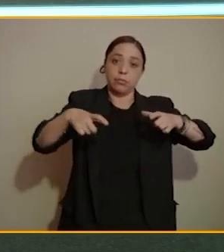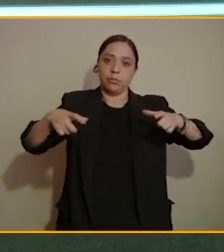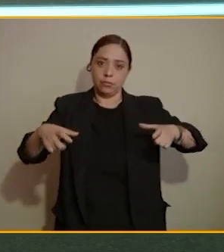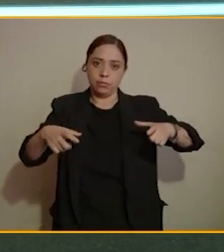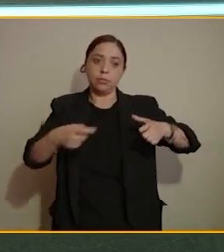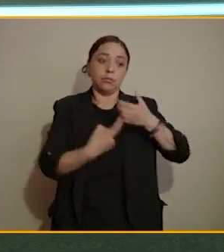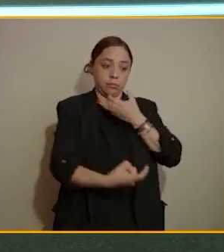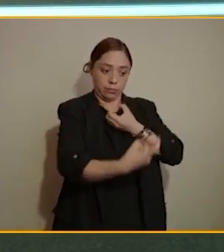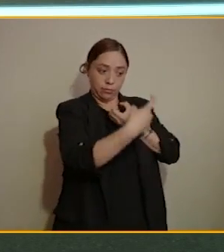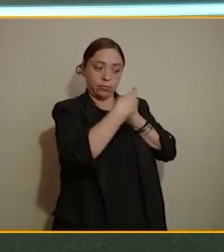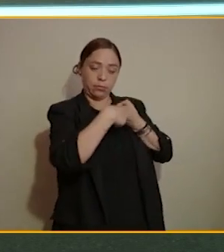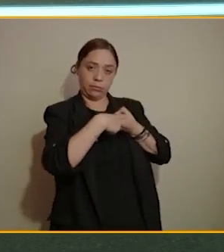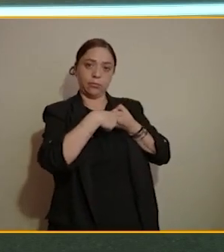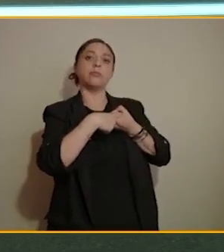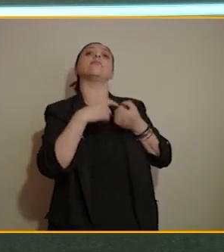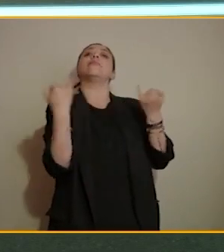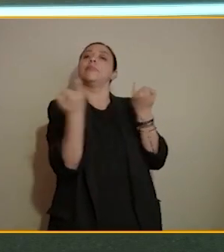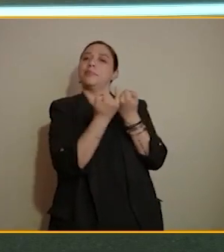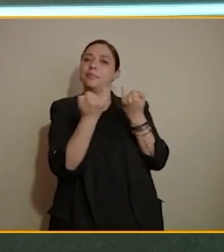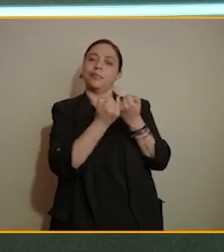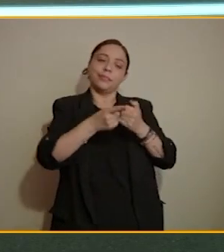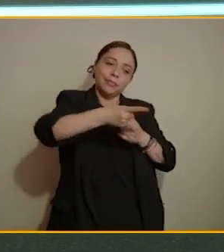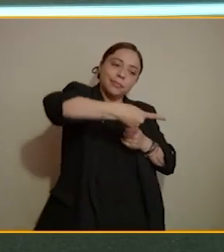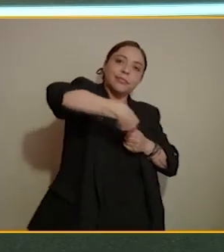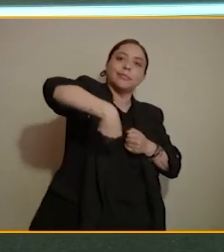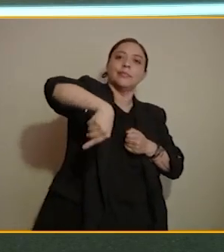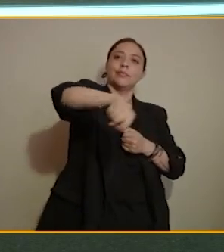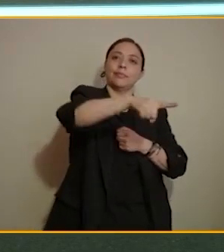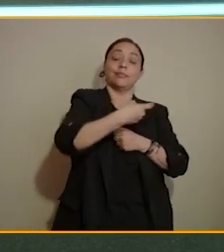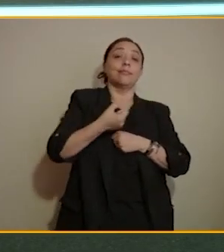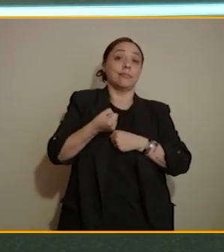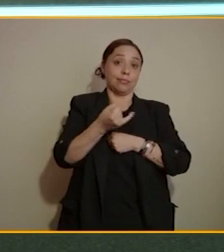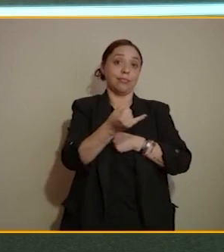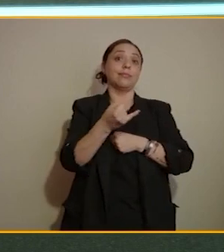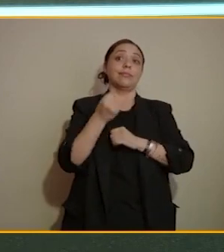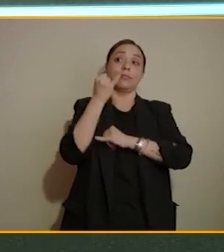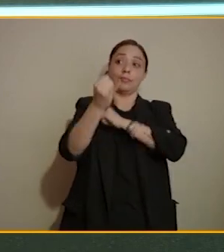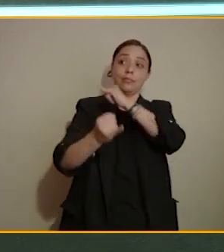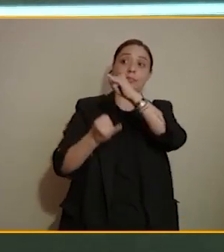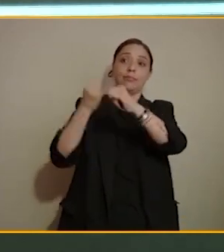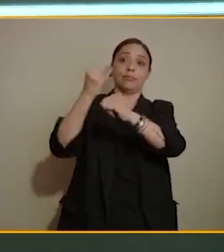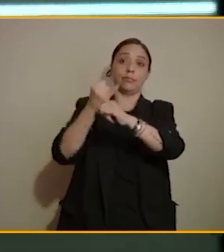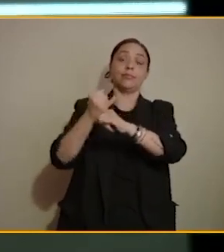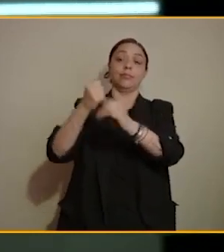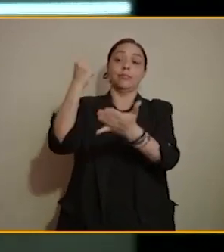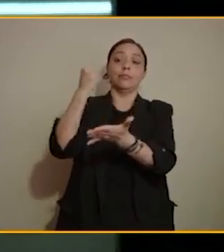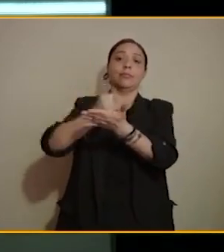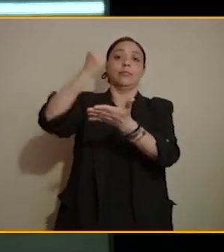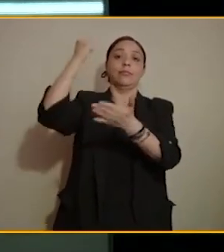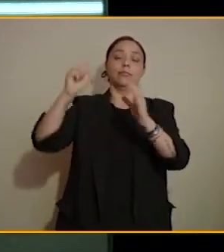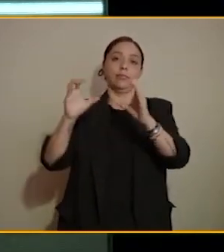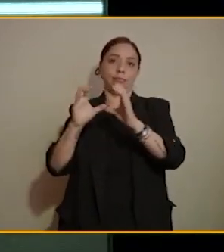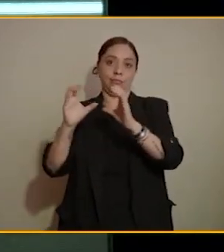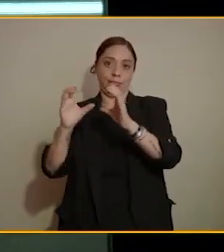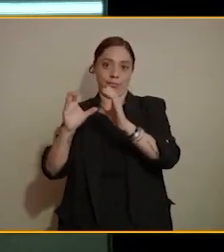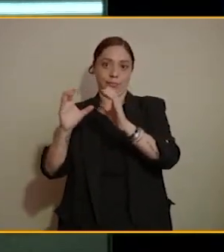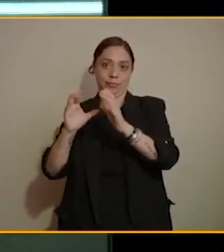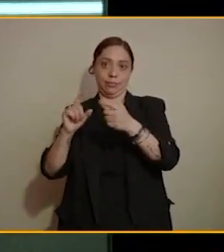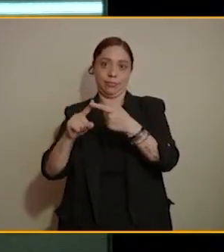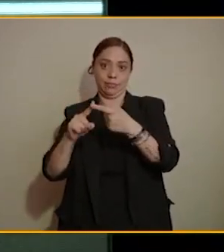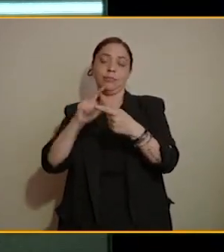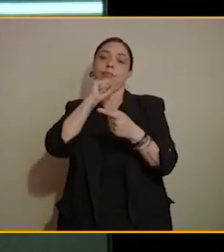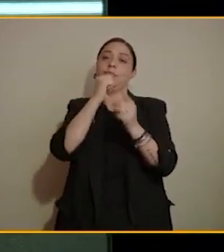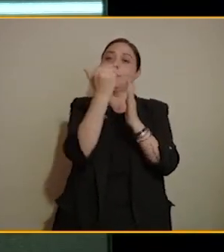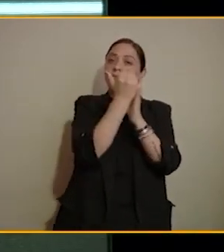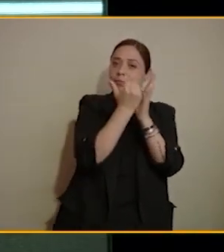también implementen procesos? Así es como han surgido las certificaciones a nivel internacional, así es como a través de distintos